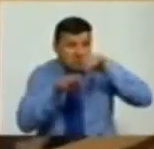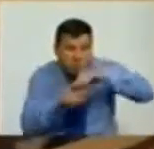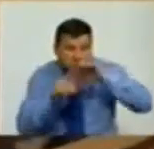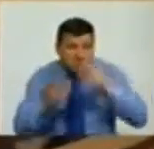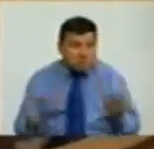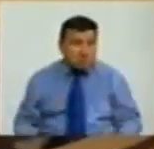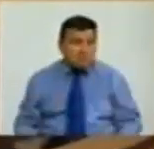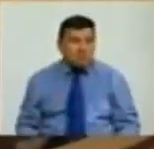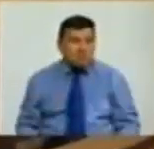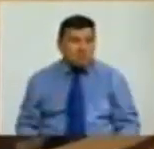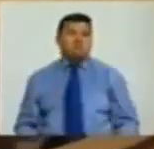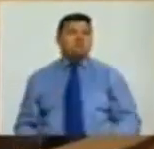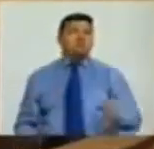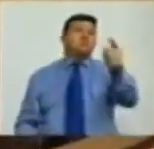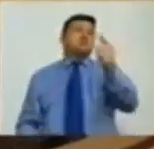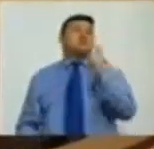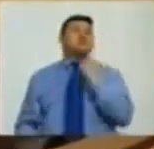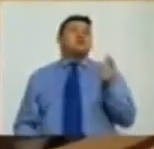El senador Galán ha dicho